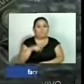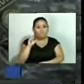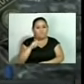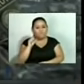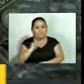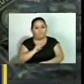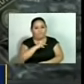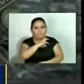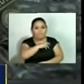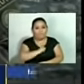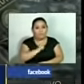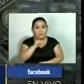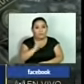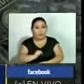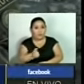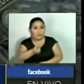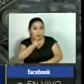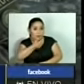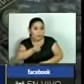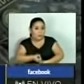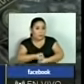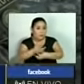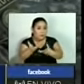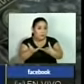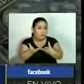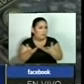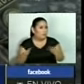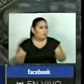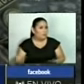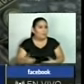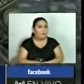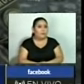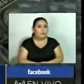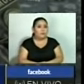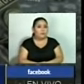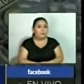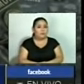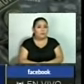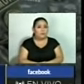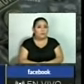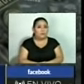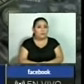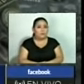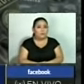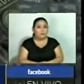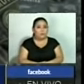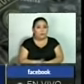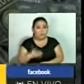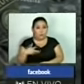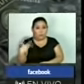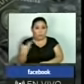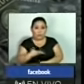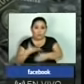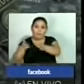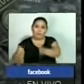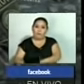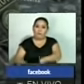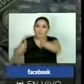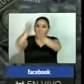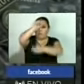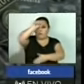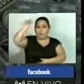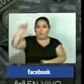dar estas noticias porque somos la institución